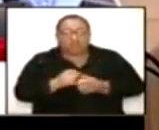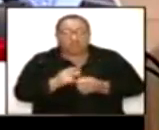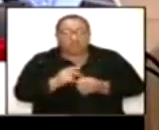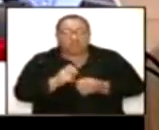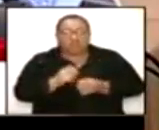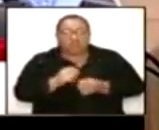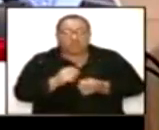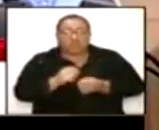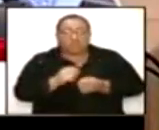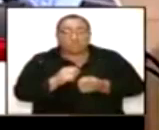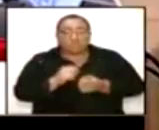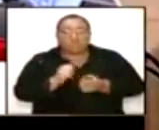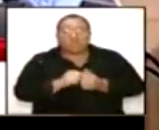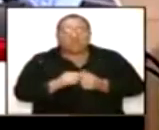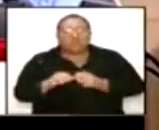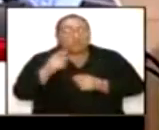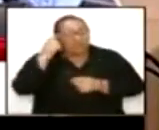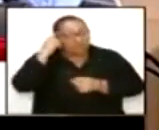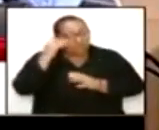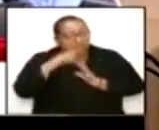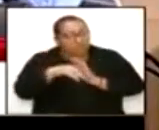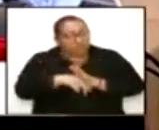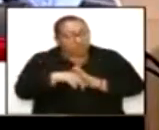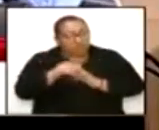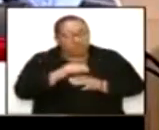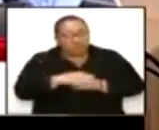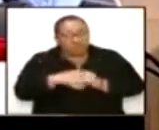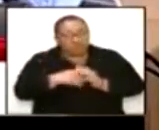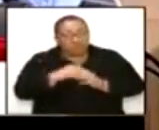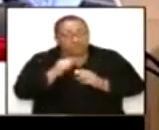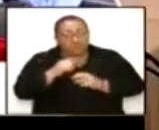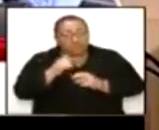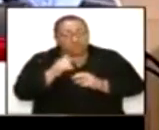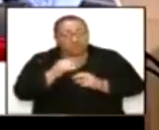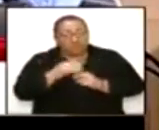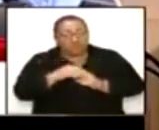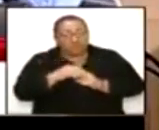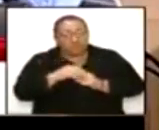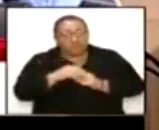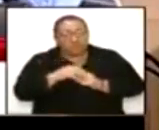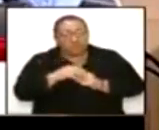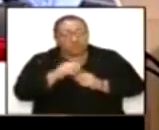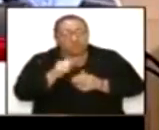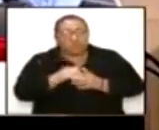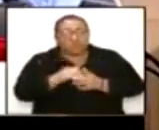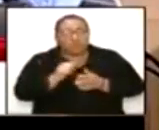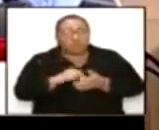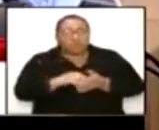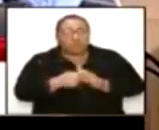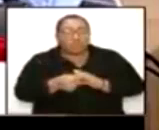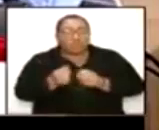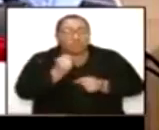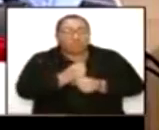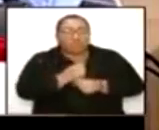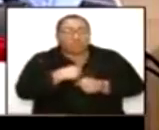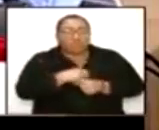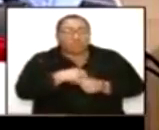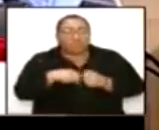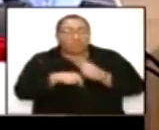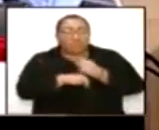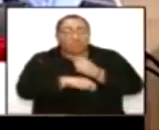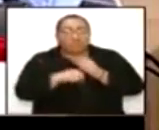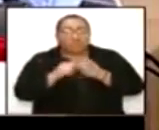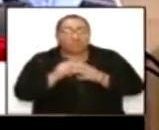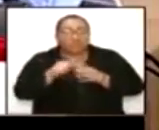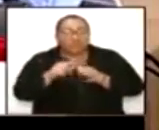Pleno nos permita hacer una reflexión profunda acerca del sistema de protección que debería funcionar en nuestro país en cuanto